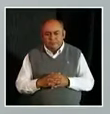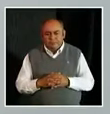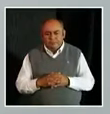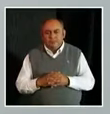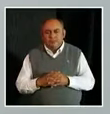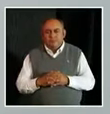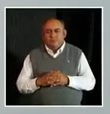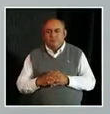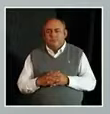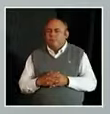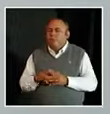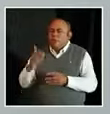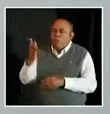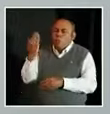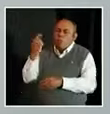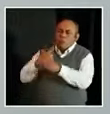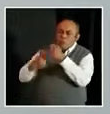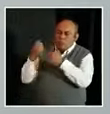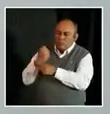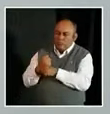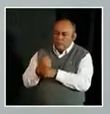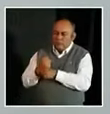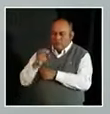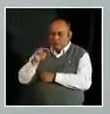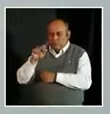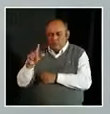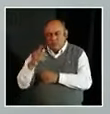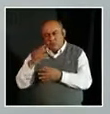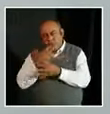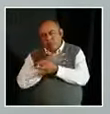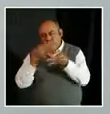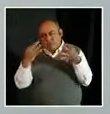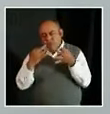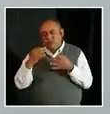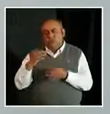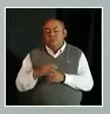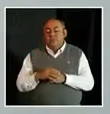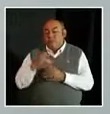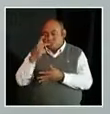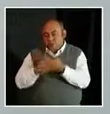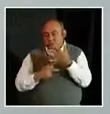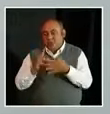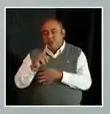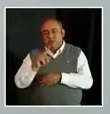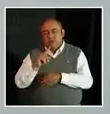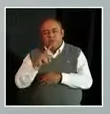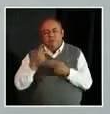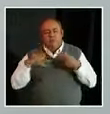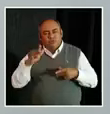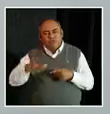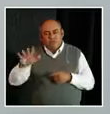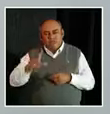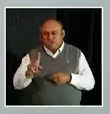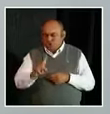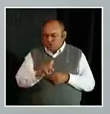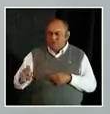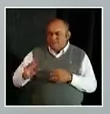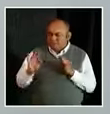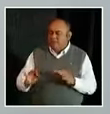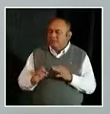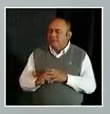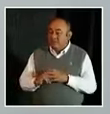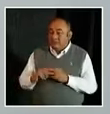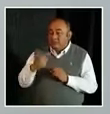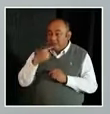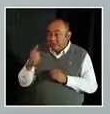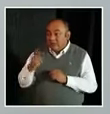El año pasado, cuando el gobernador lanzó el programa Ciudadanos de 100, había mencionado que iba a trabajar con